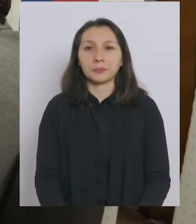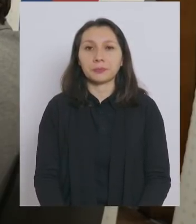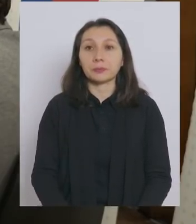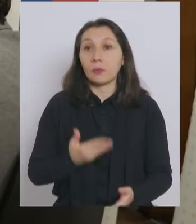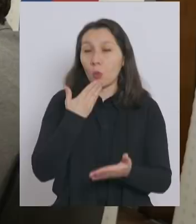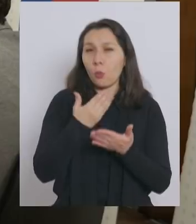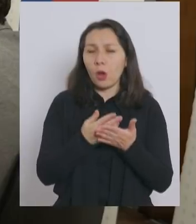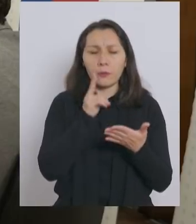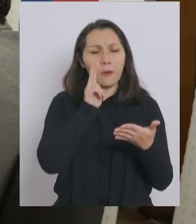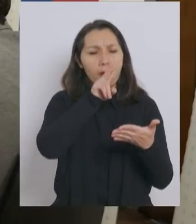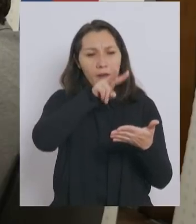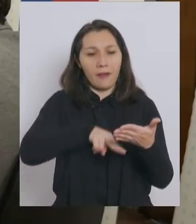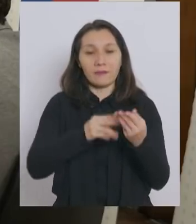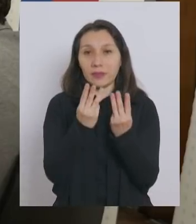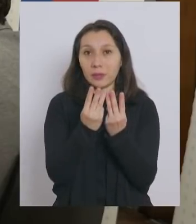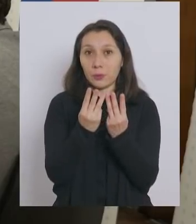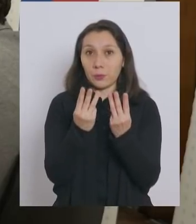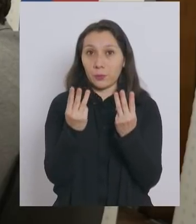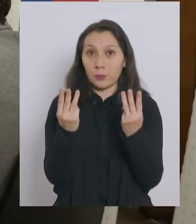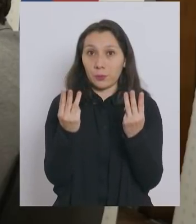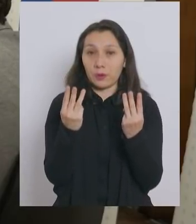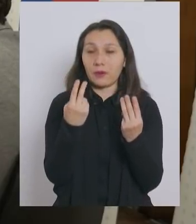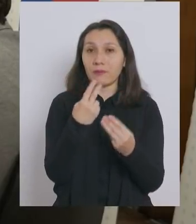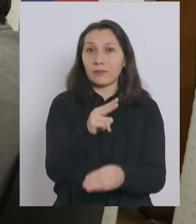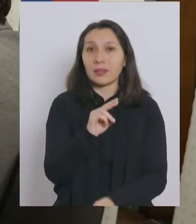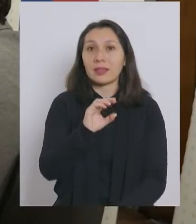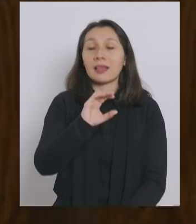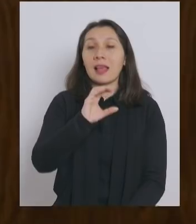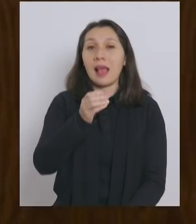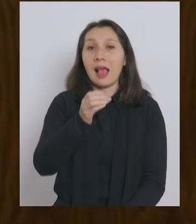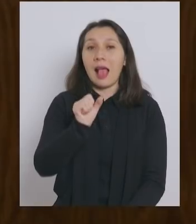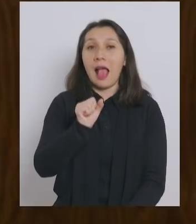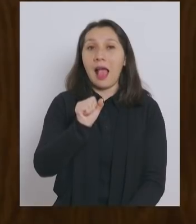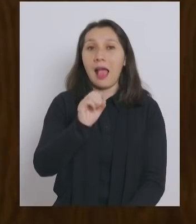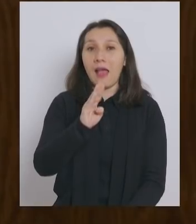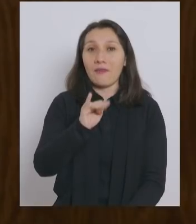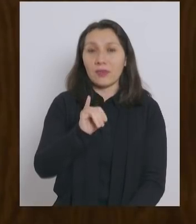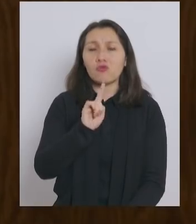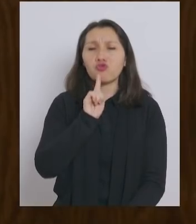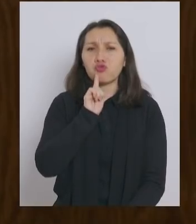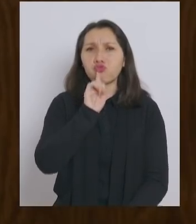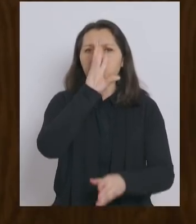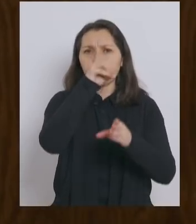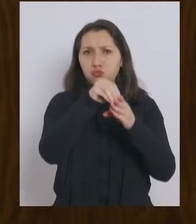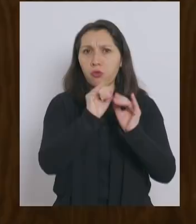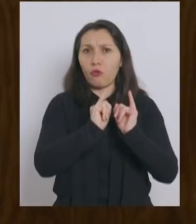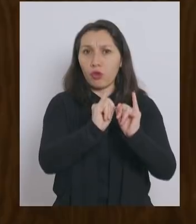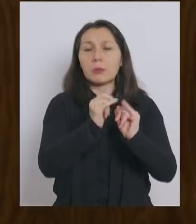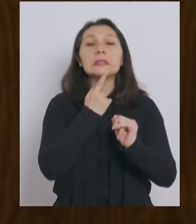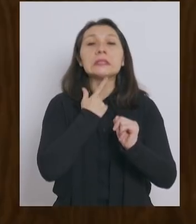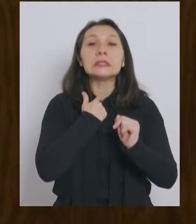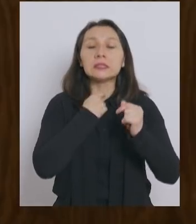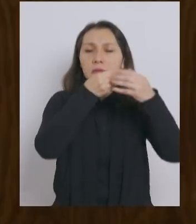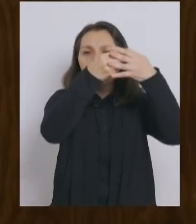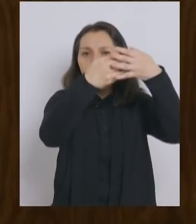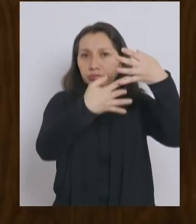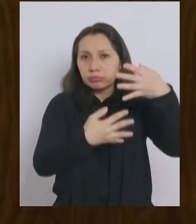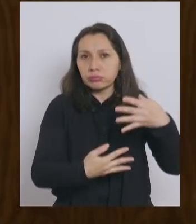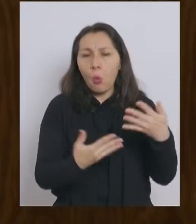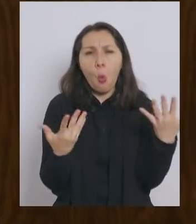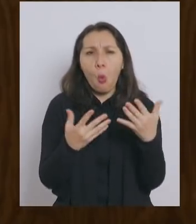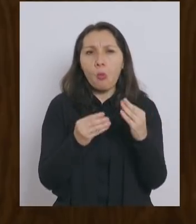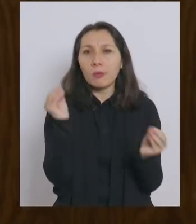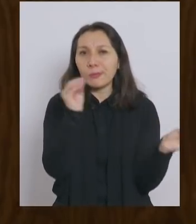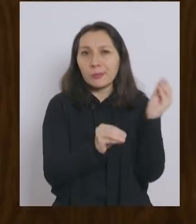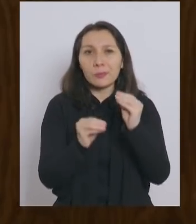Cuando uno revisa la página de Gavi, ahí hay información interesante respecto a lo que es el desarrollo de las